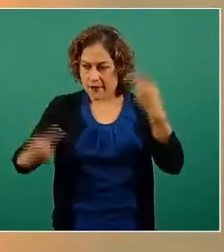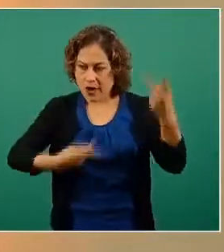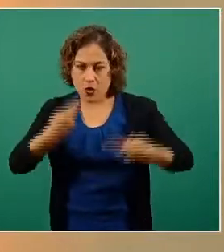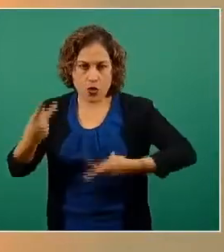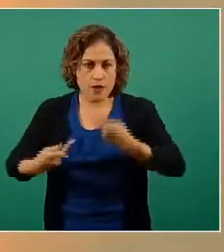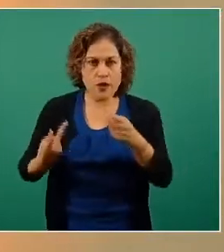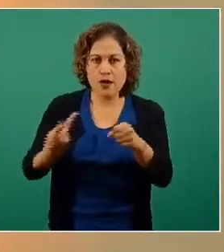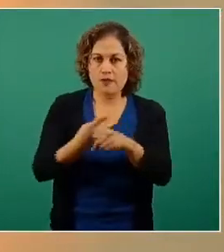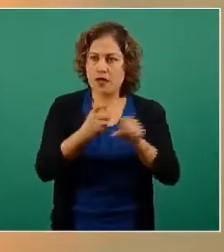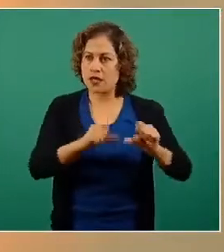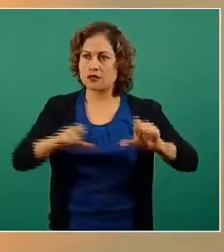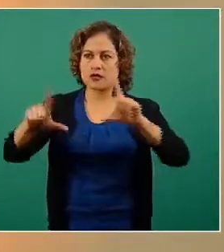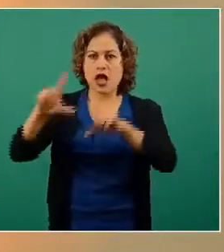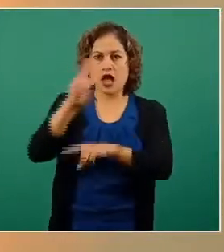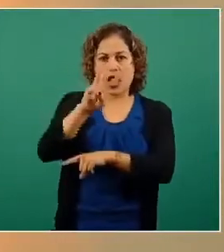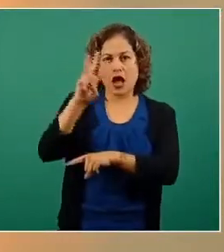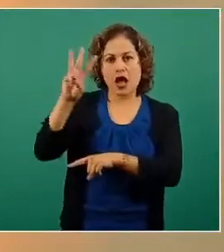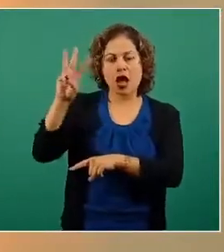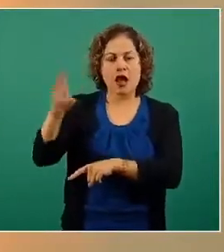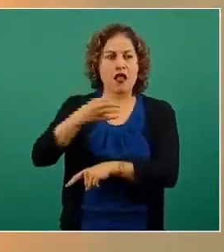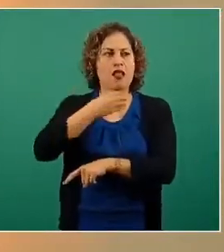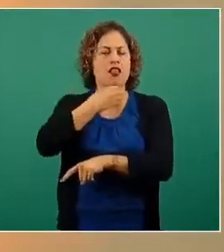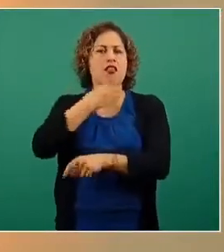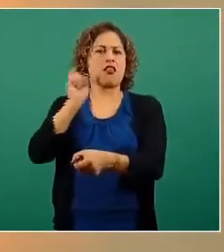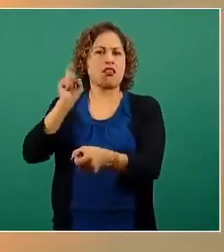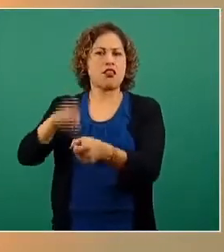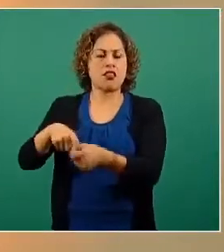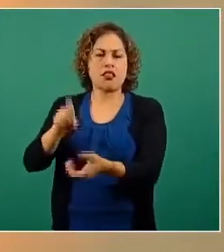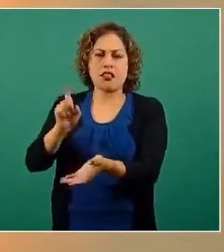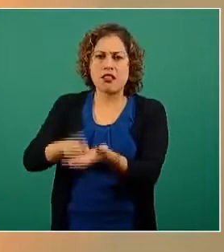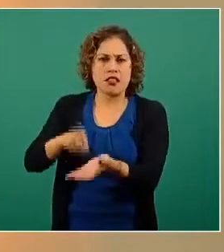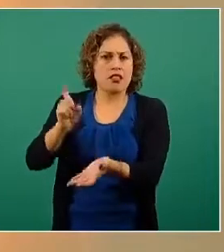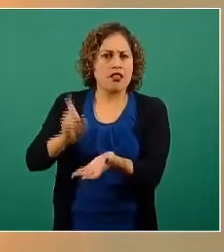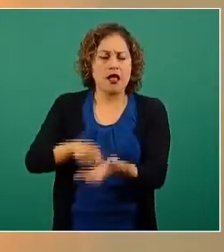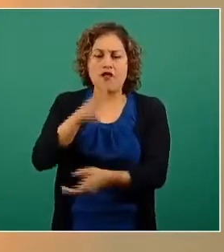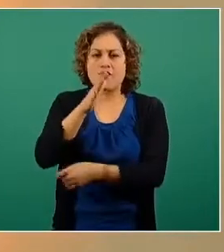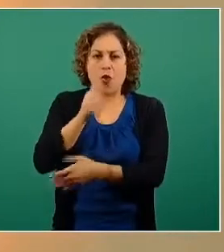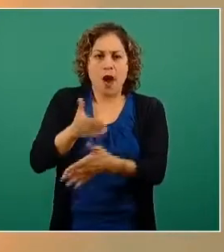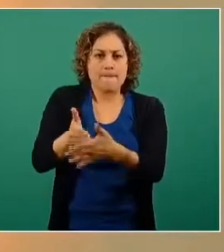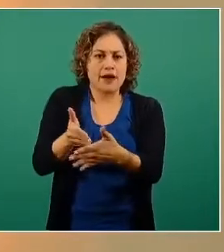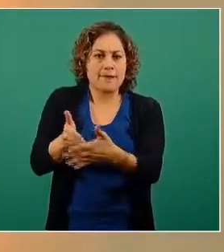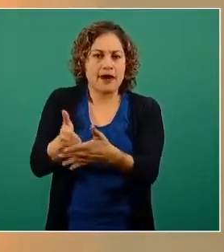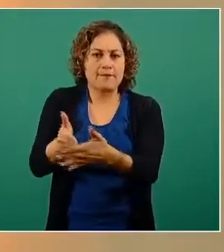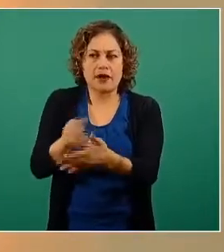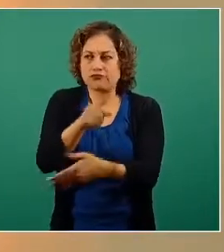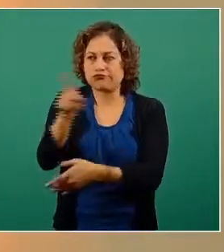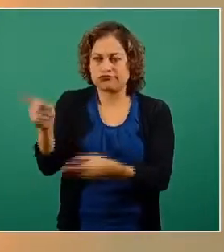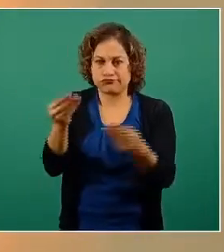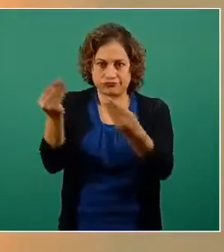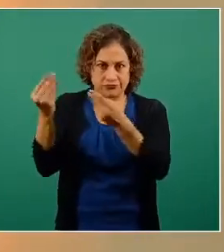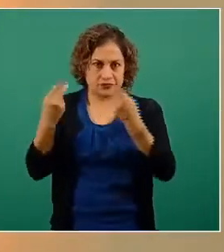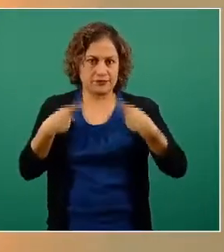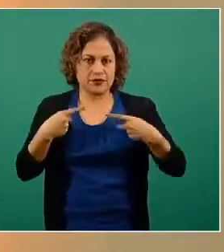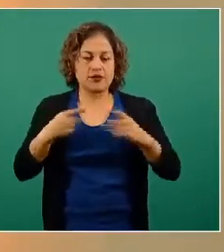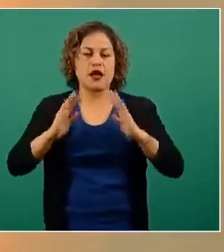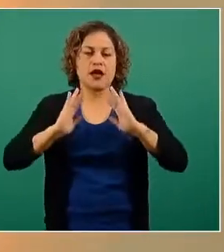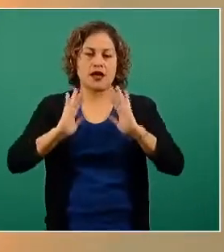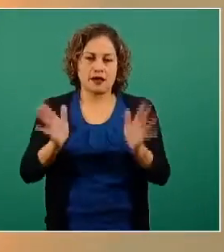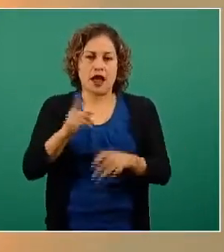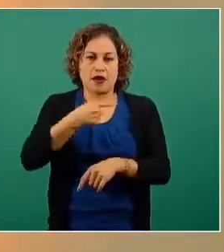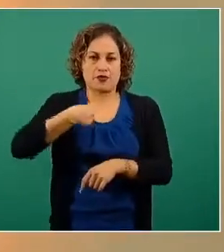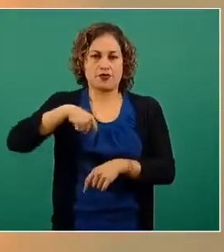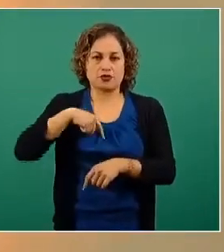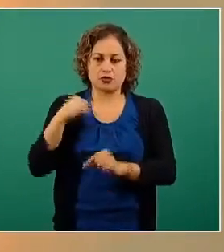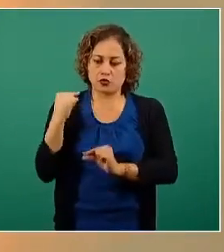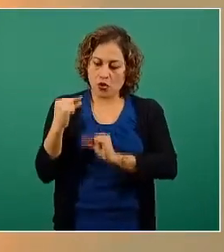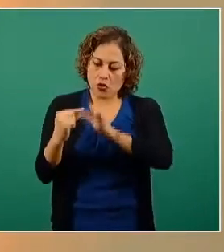esta plataforma? Porque se saturó, hubieron reportes que no podían ingresar, ¿no? Afortunadamente esto se ha venido resolviendo y es